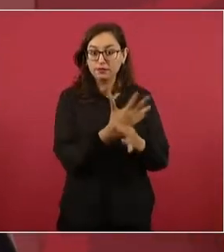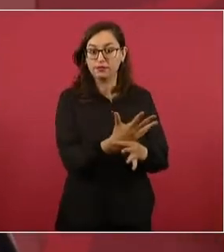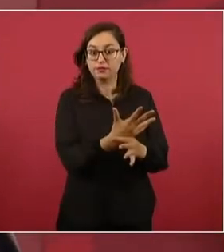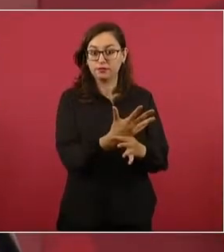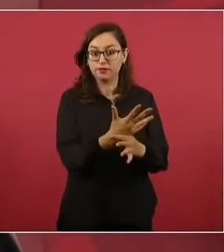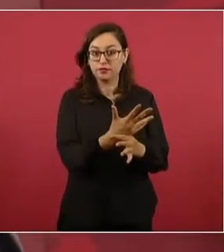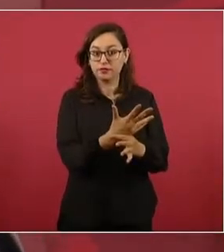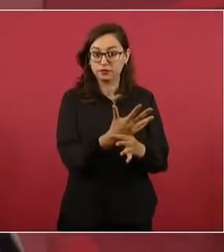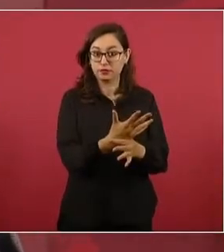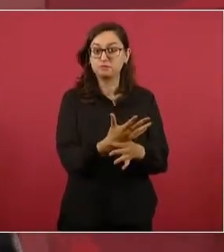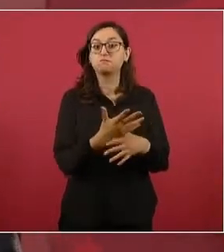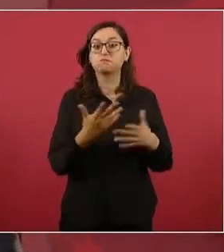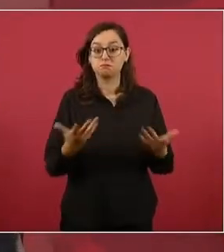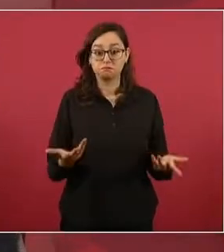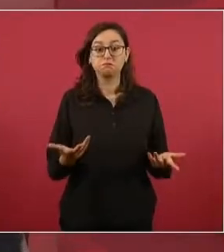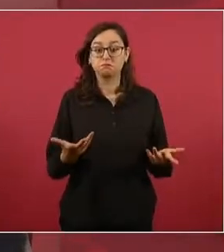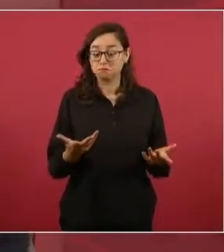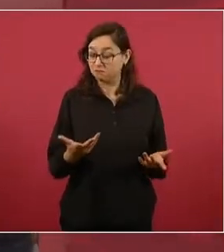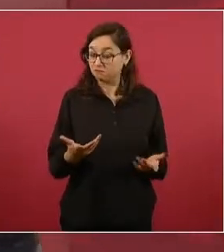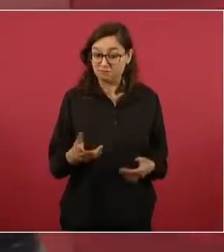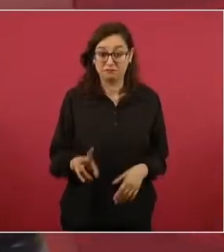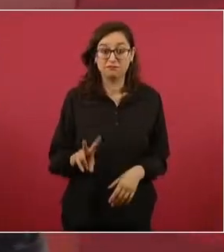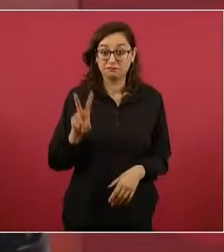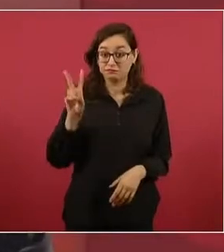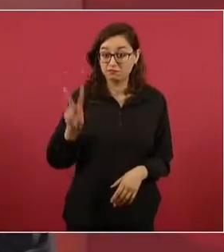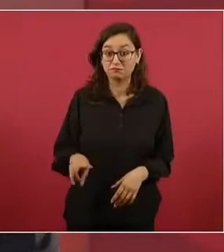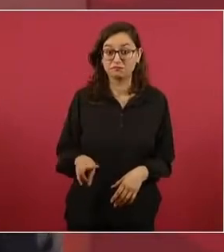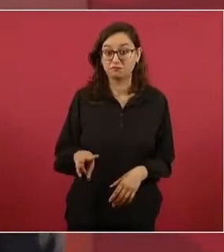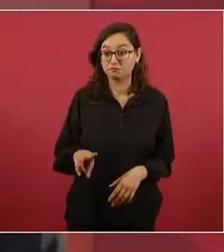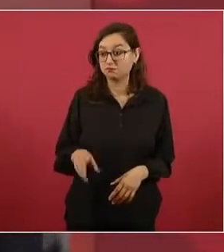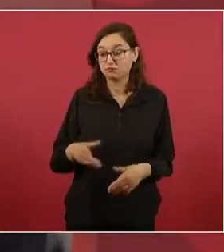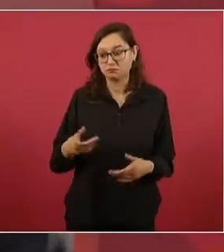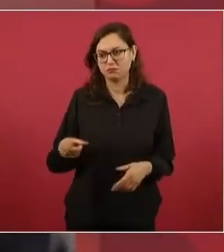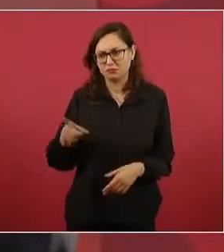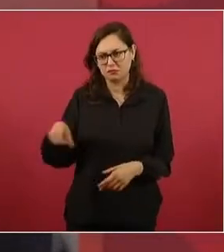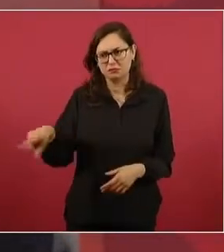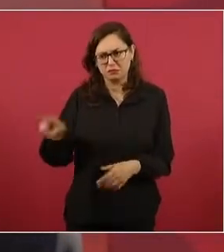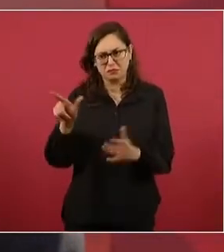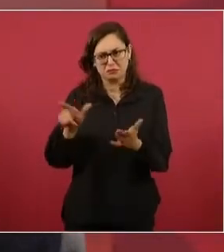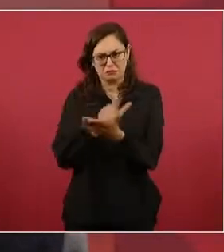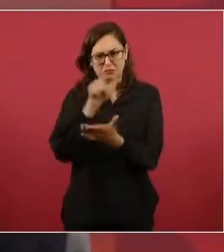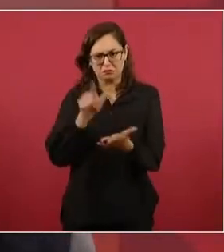aún a estas personas como seres humanos